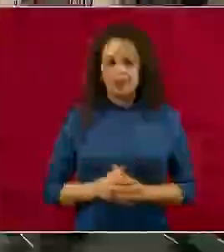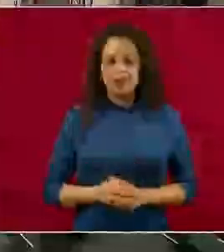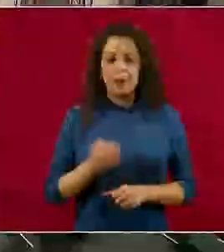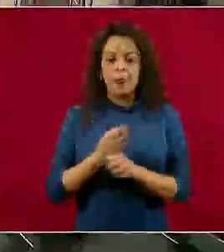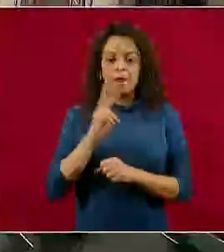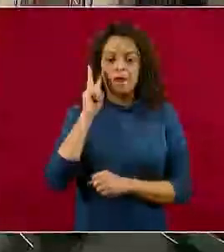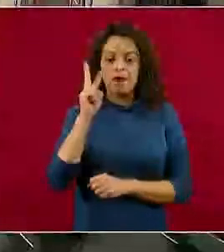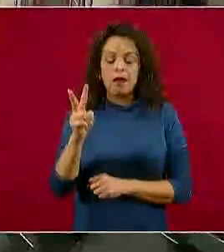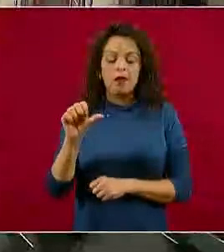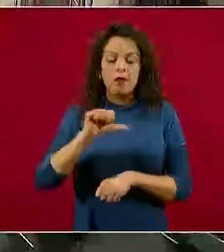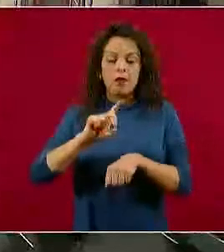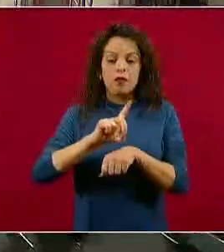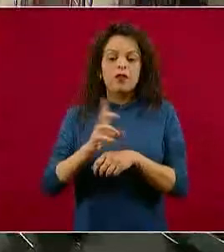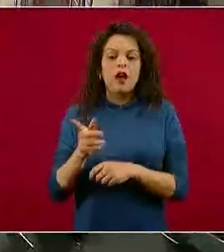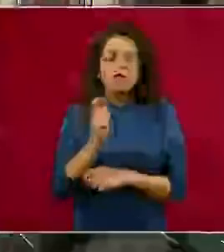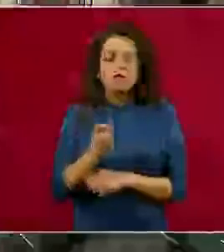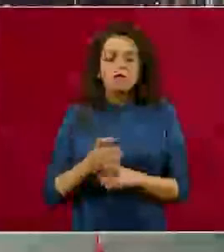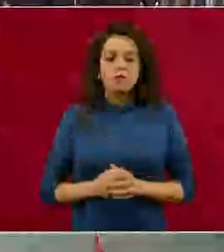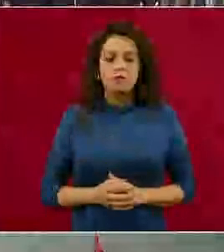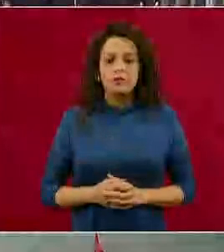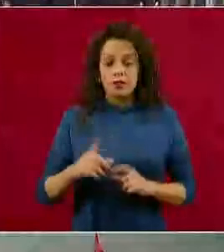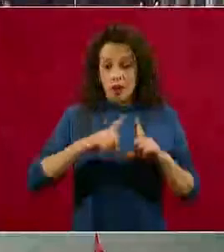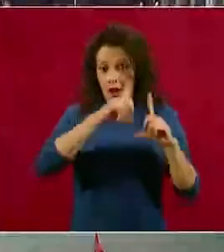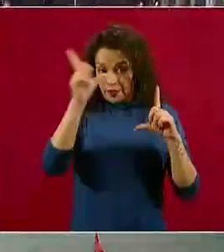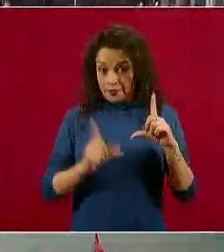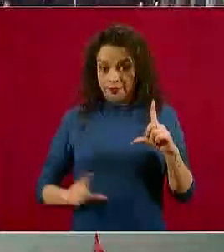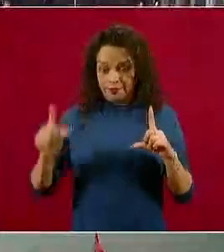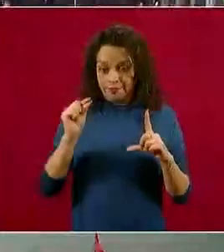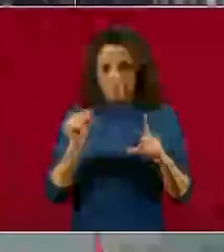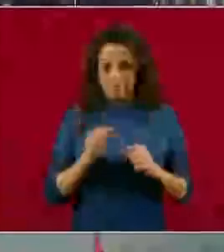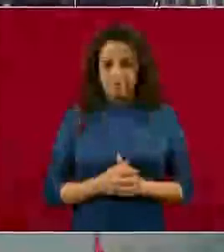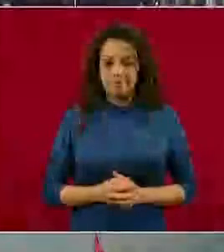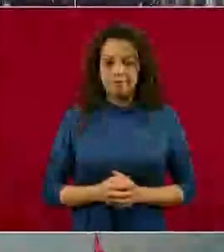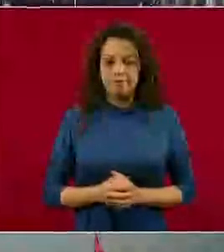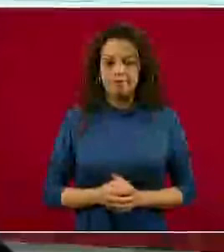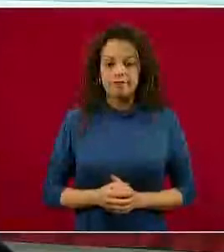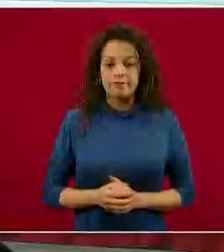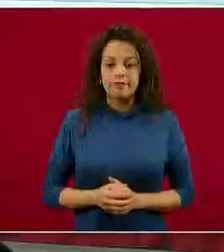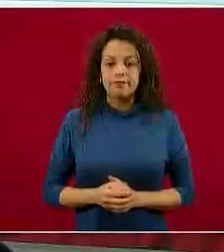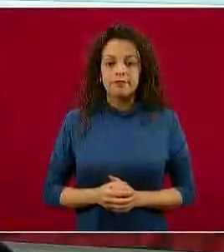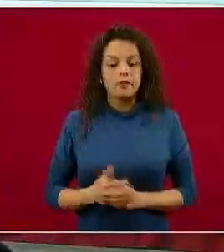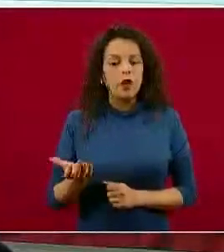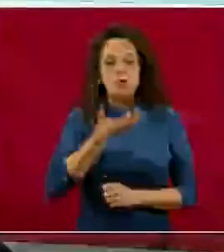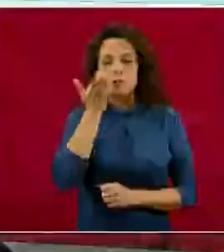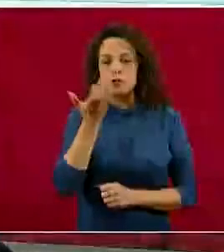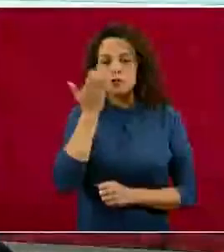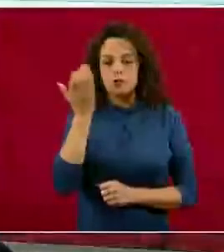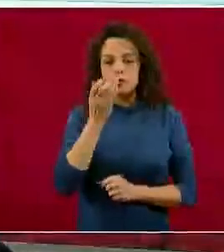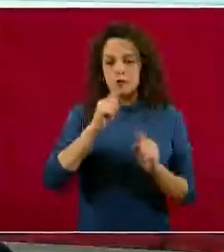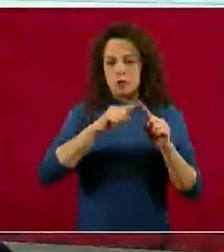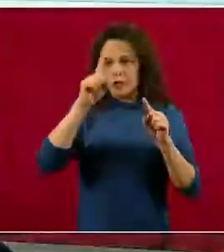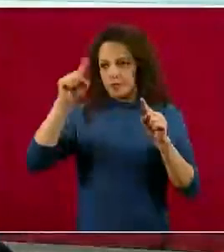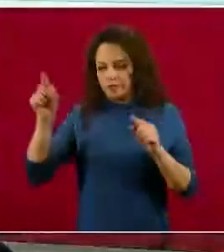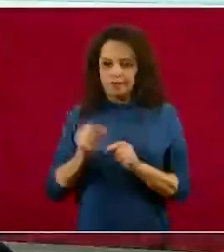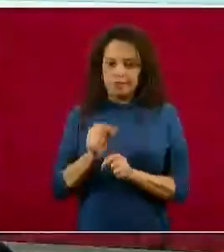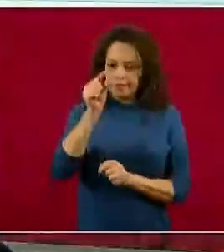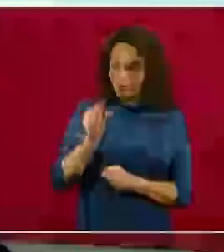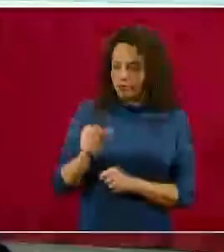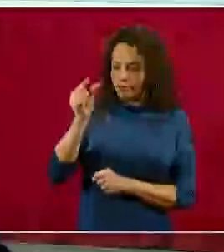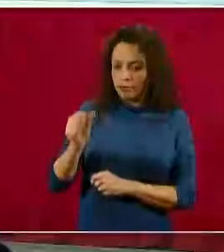el día de hoy el escenario nacional, nuestra gráfica ya de costumbre, donde ponemos